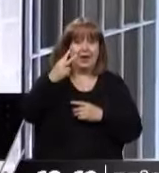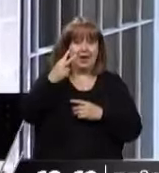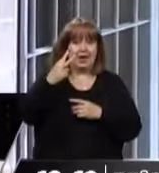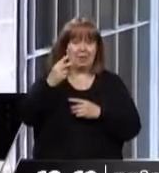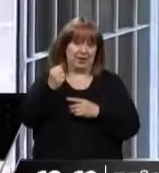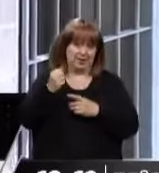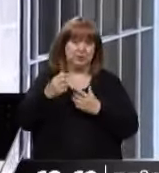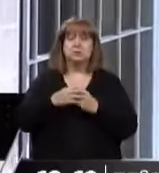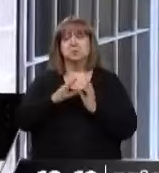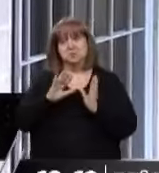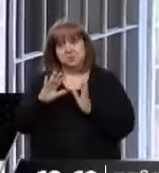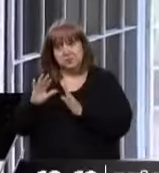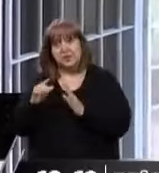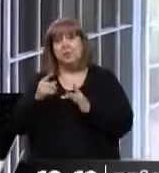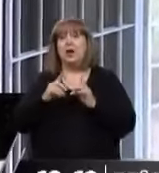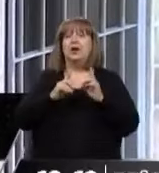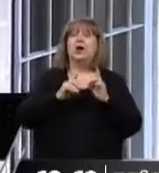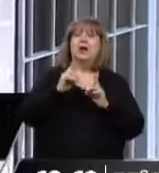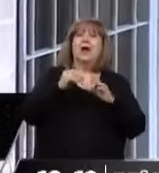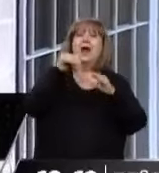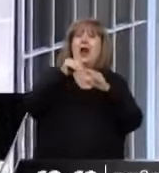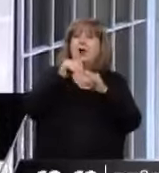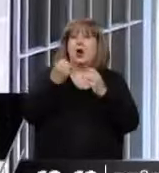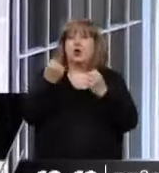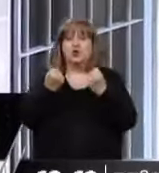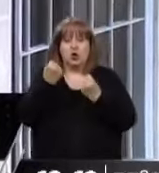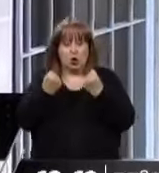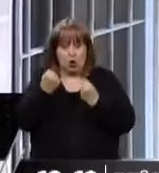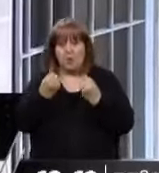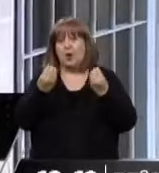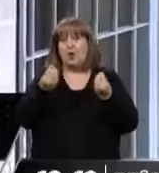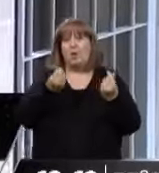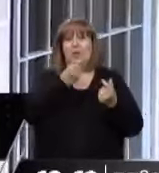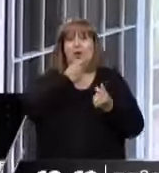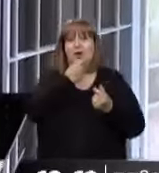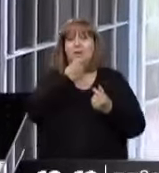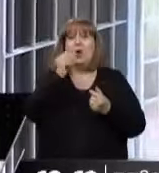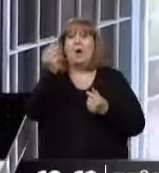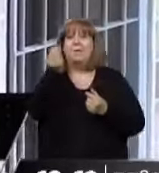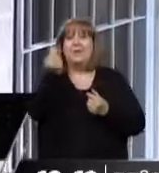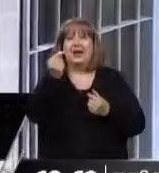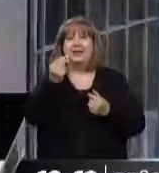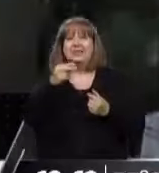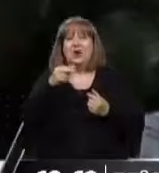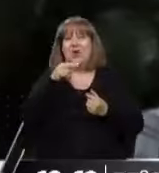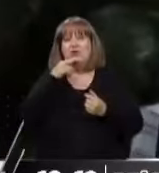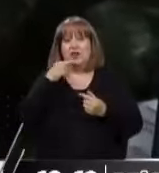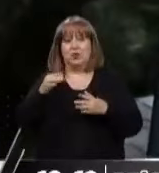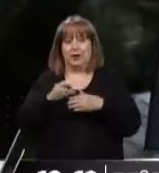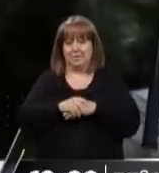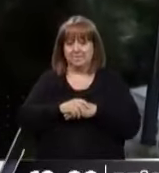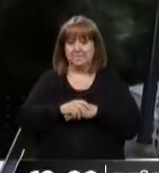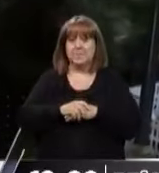sin embargo, hay que saber comprar para ahorrar en lo que tiene que ver con economía. Por ejemplo, buscar precios en verduras de estación. La